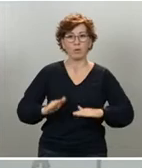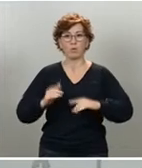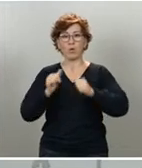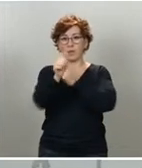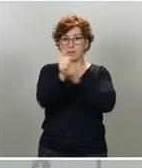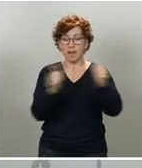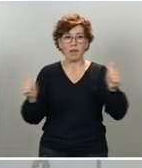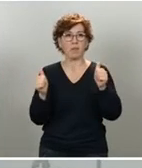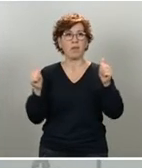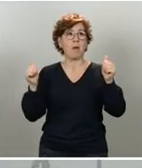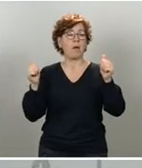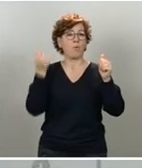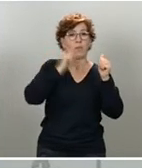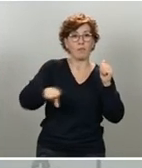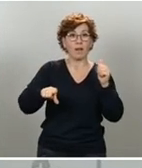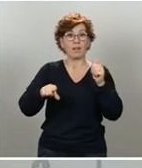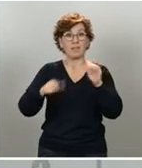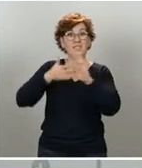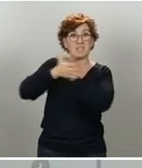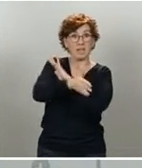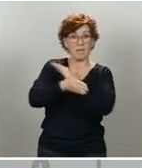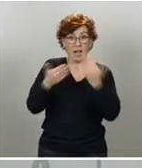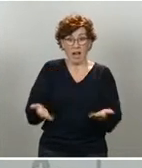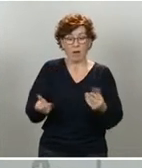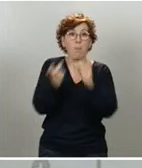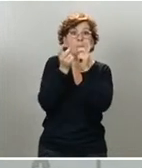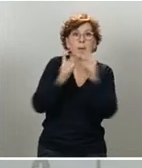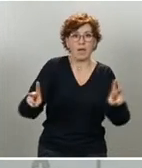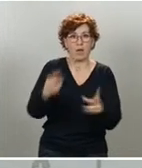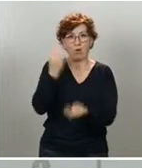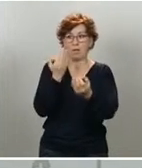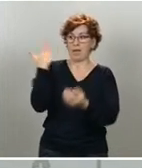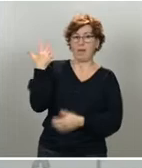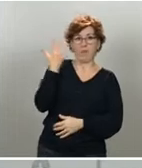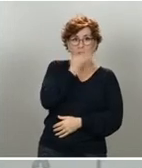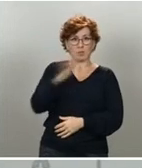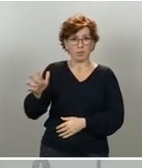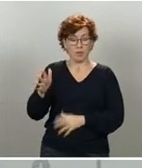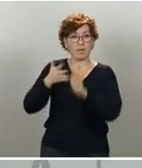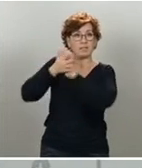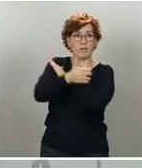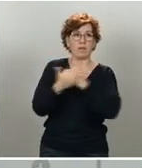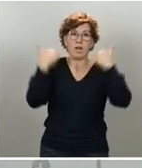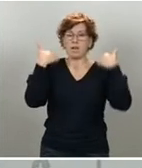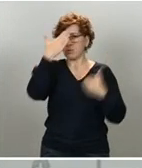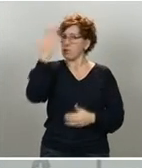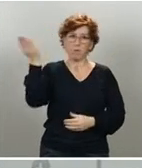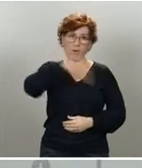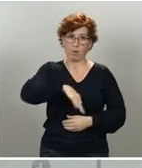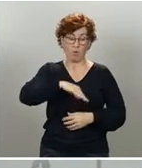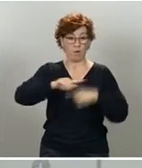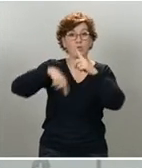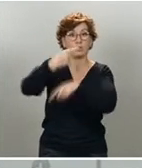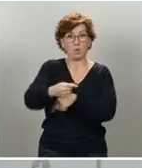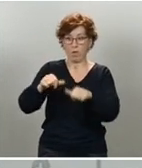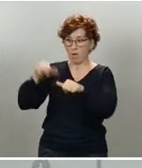habernos rendido hace 5 semanas. Sería una irresponsabilidad absoluta que se traduciría en vidas perdidas y en mayores estragos